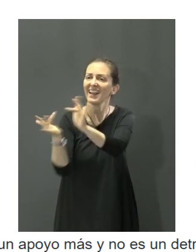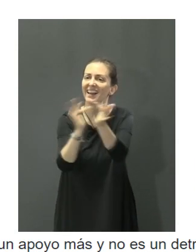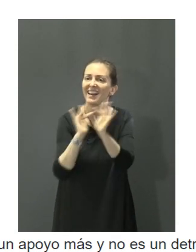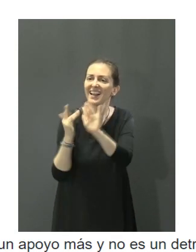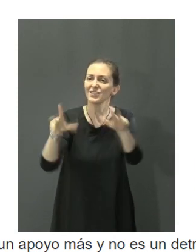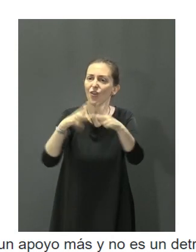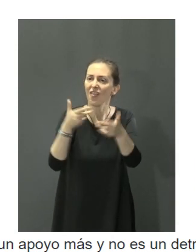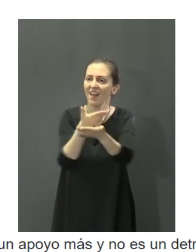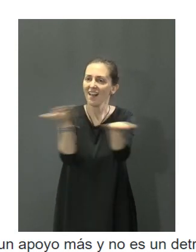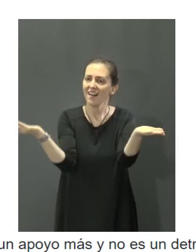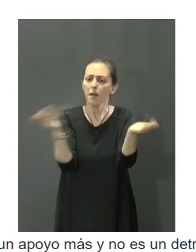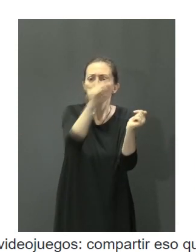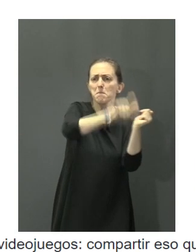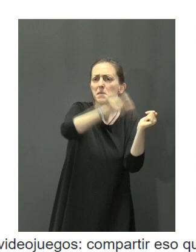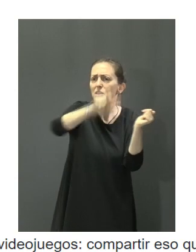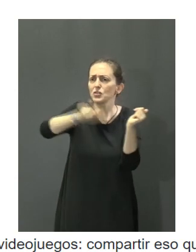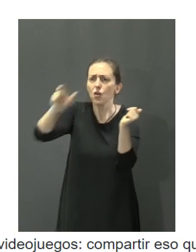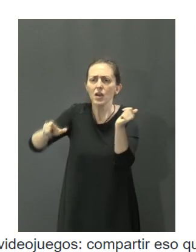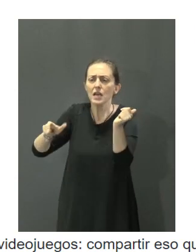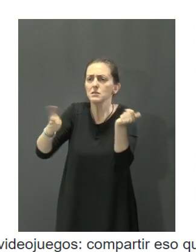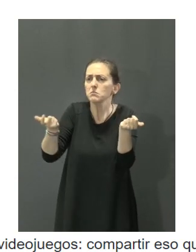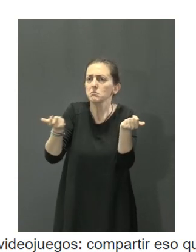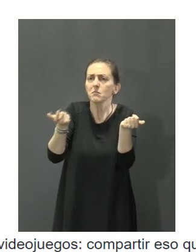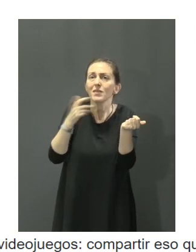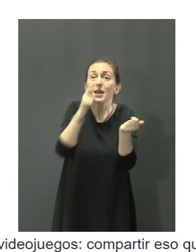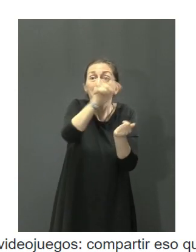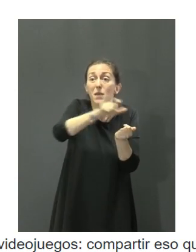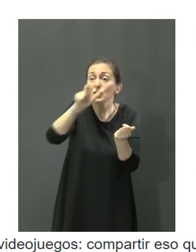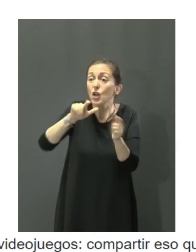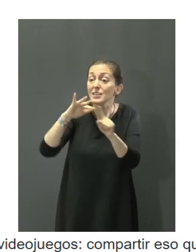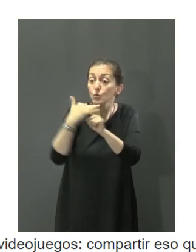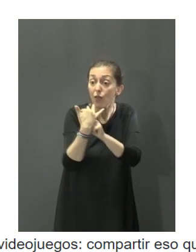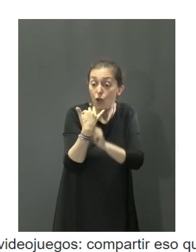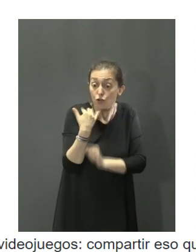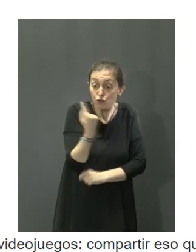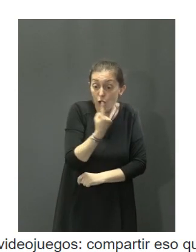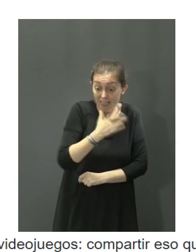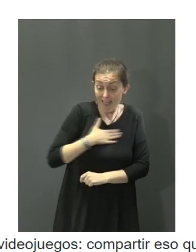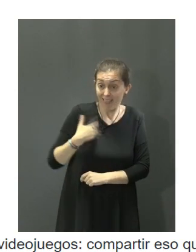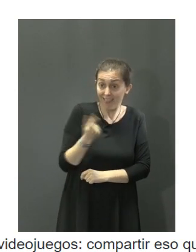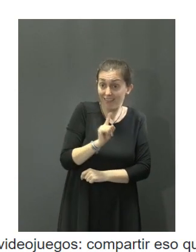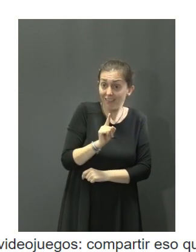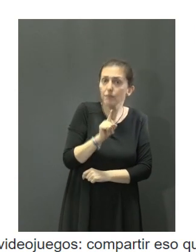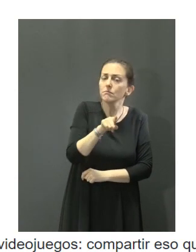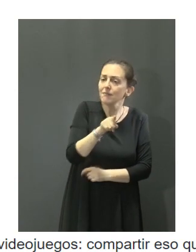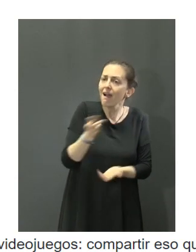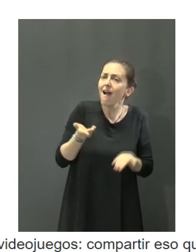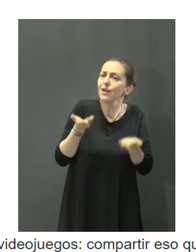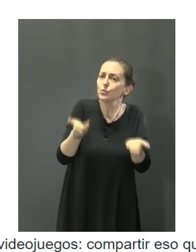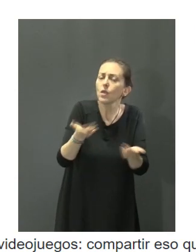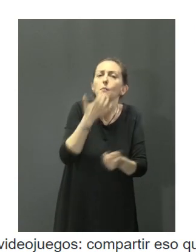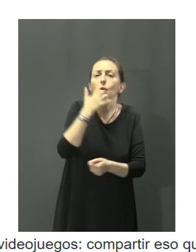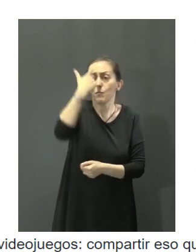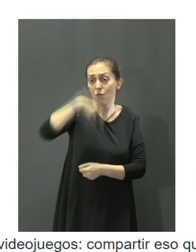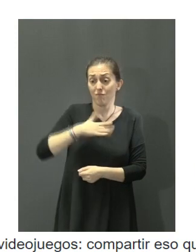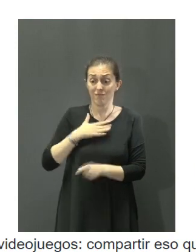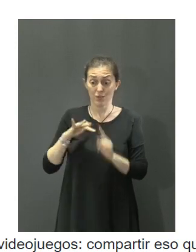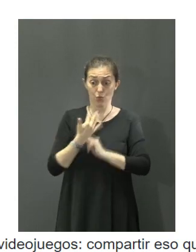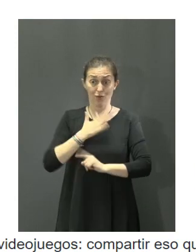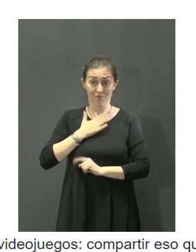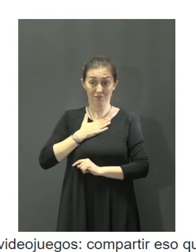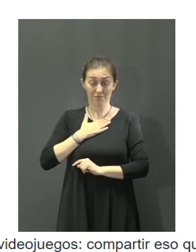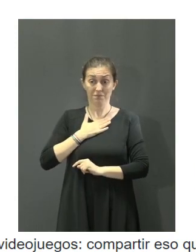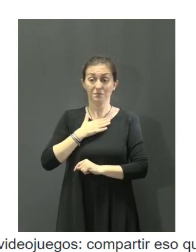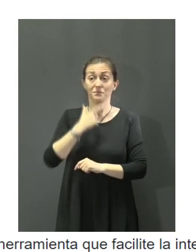interacción social de personas que están pasando por la situación de soledad no deseada. Porque, por ejemplo, en mi caso,